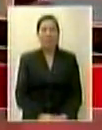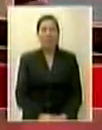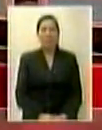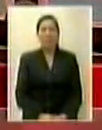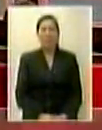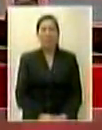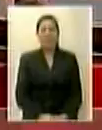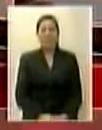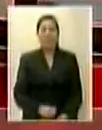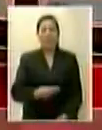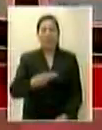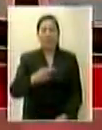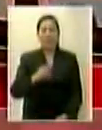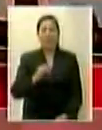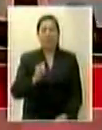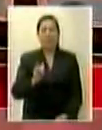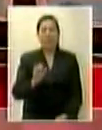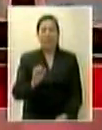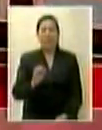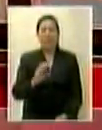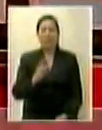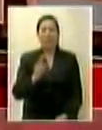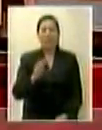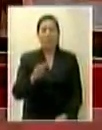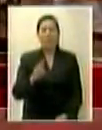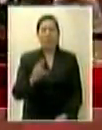señor Henry Camargo Matencio.